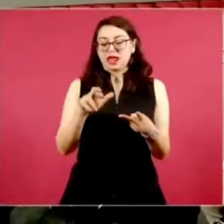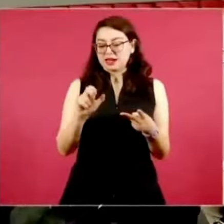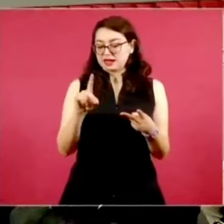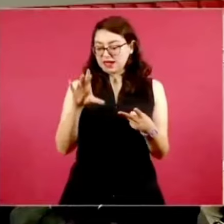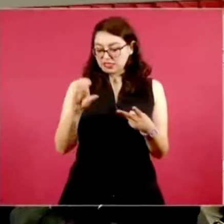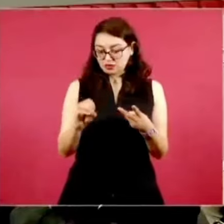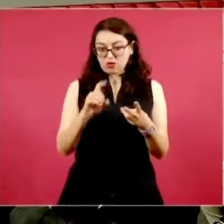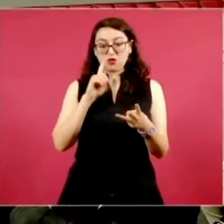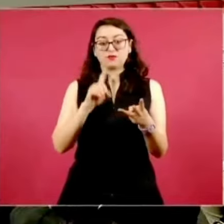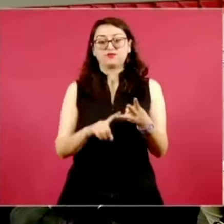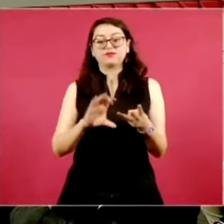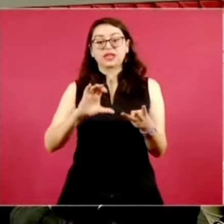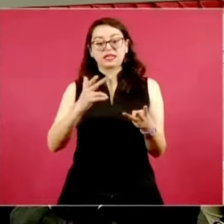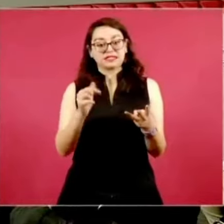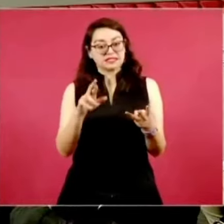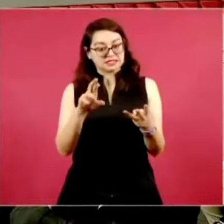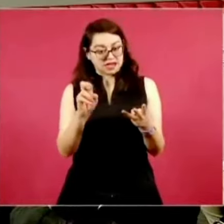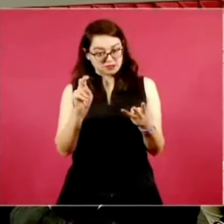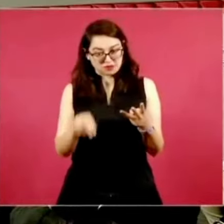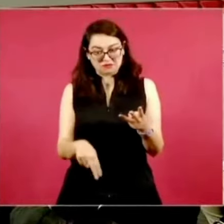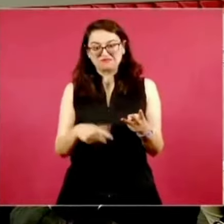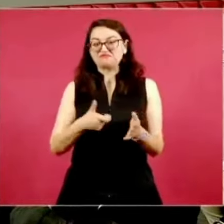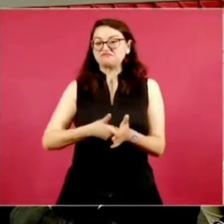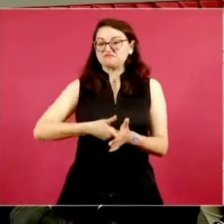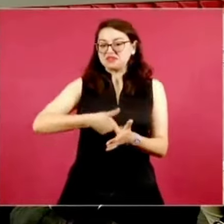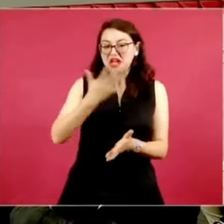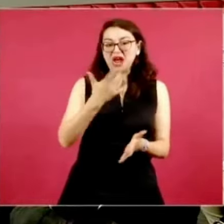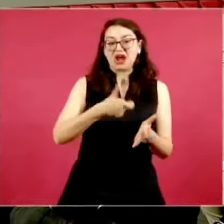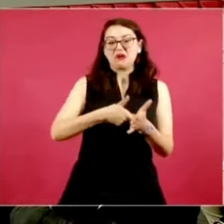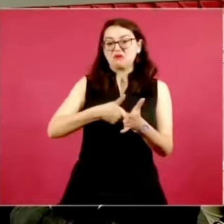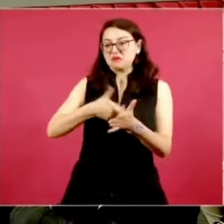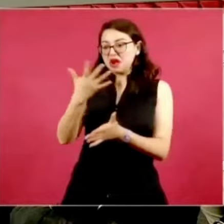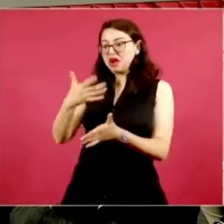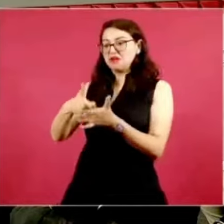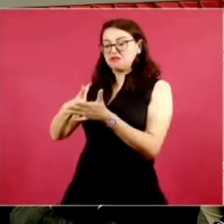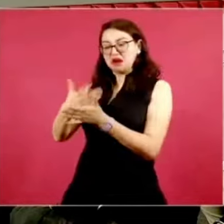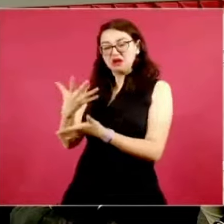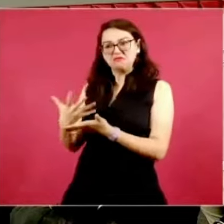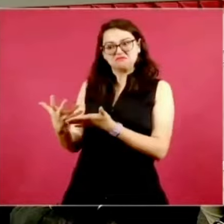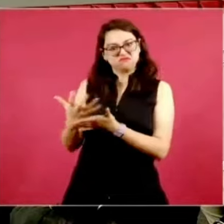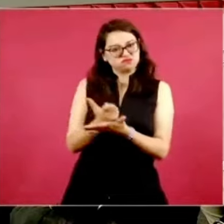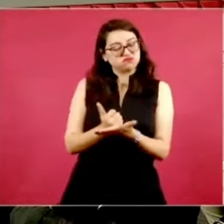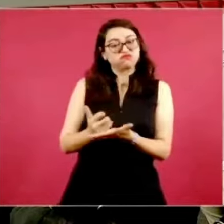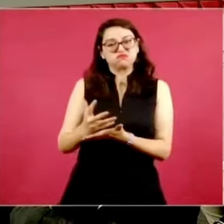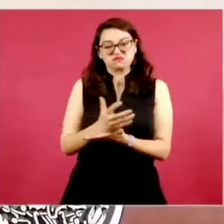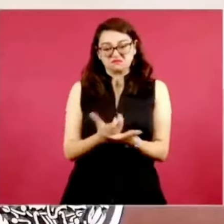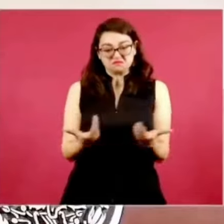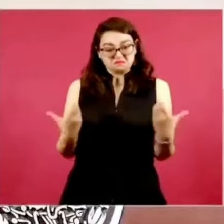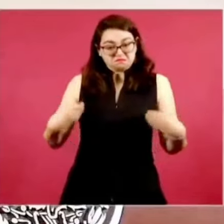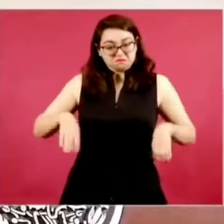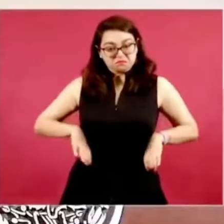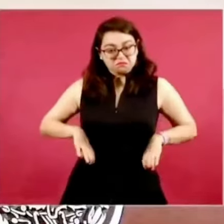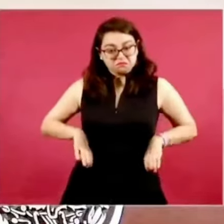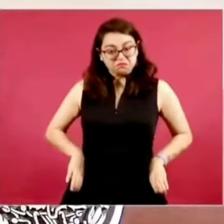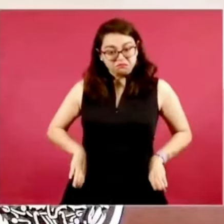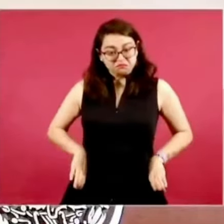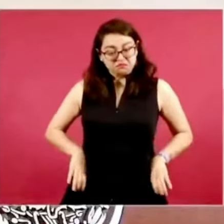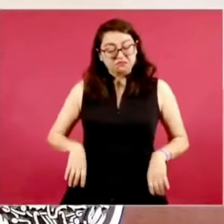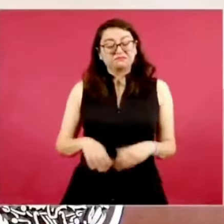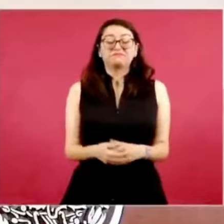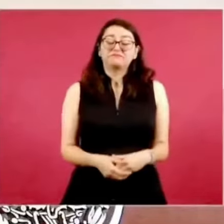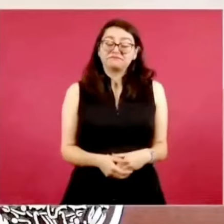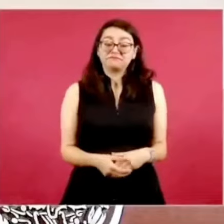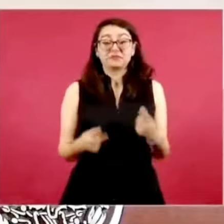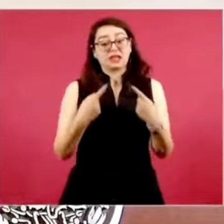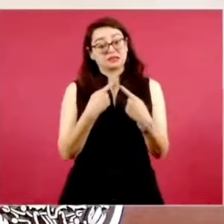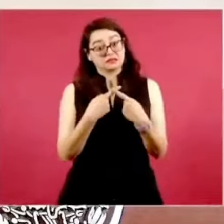Chevron como las como aquellas que más le ganan en cada litro vendido y por el contrario en esta ocasión las marcas que menos